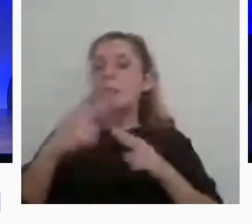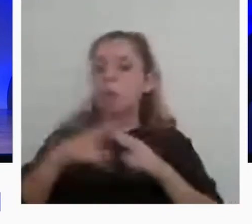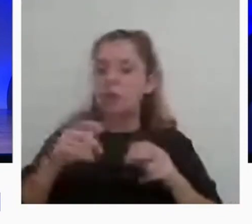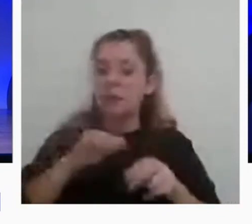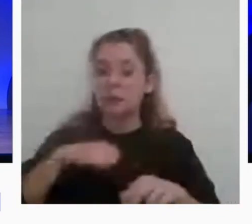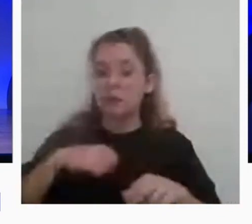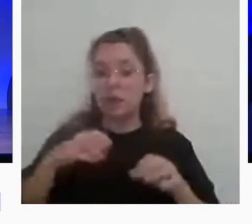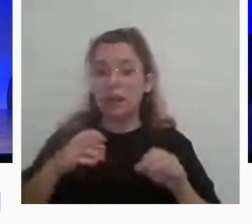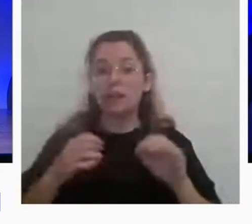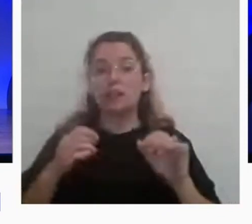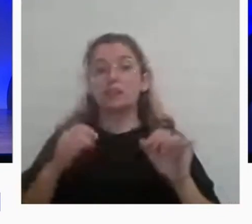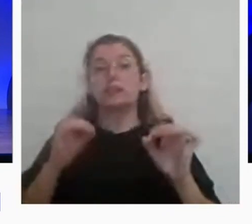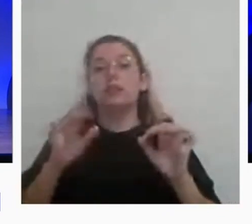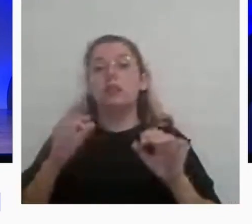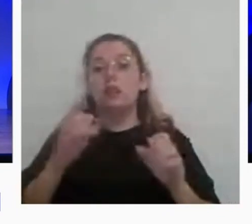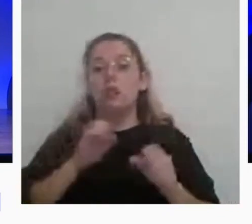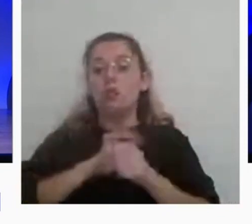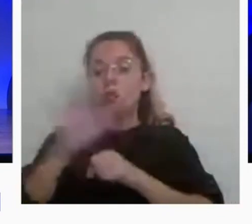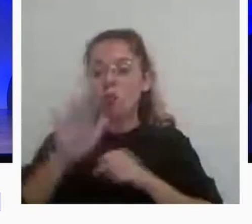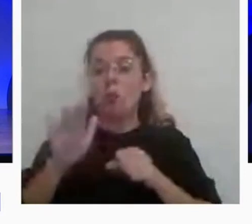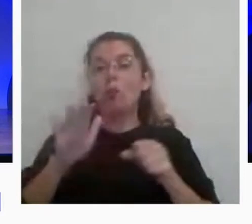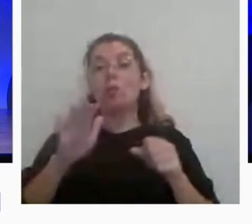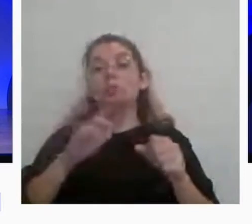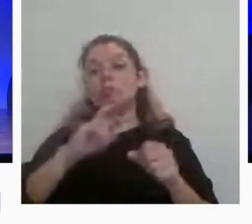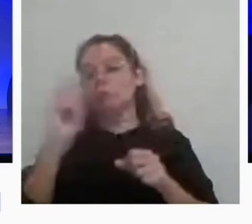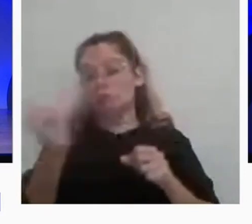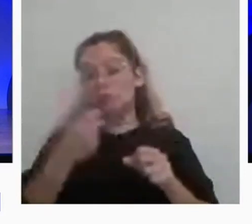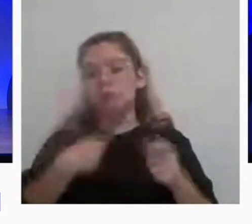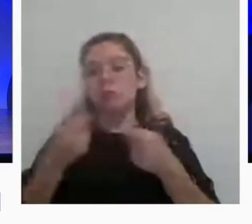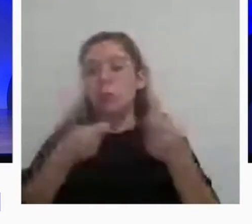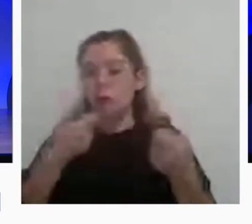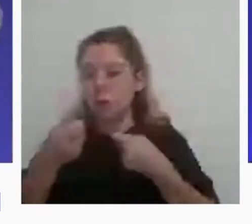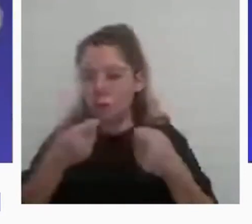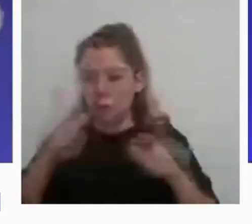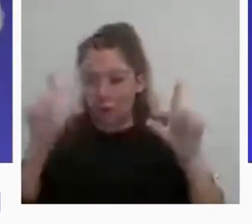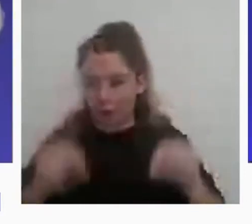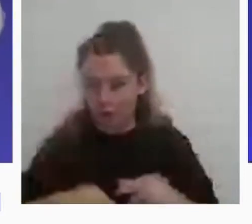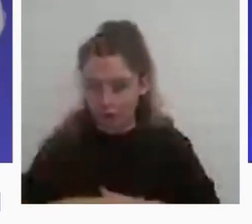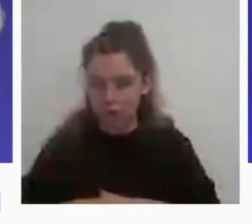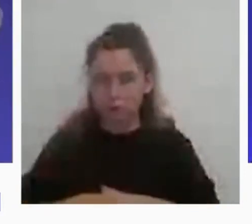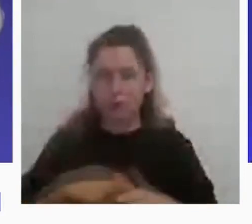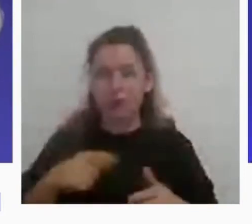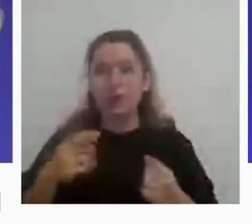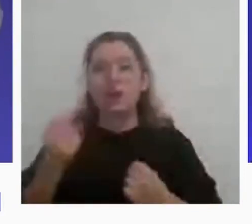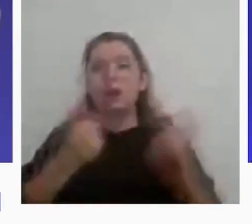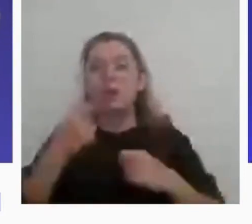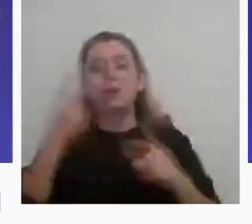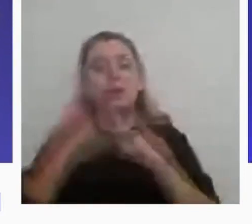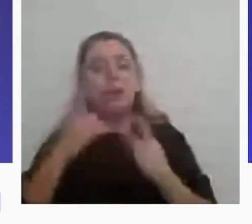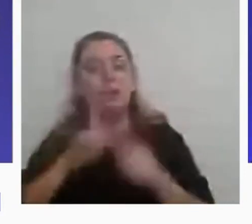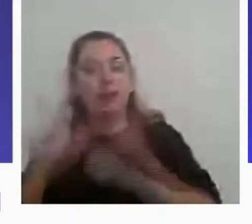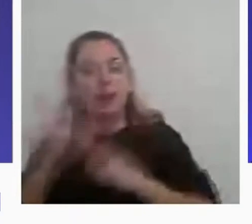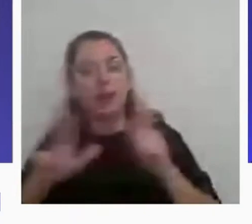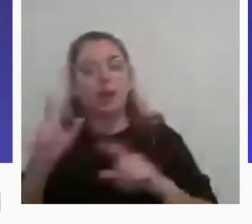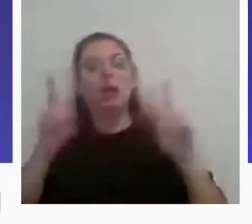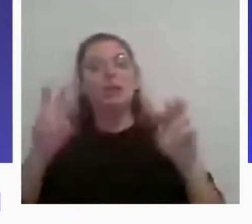de aprobaciones, control de gastos, autonomía para el viajero, todo a nivel de recursos humanos y financieros muy controlado,